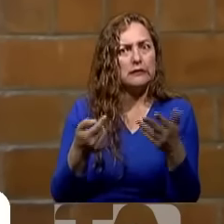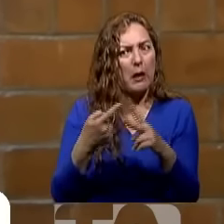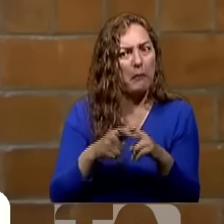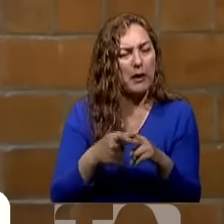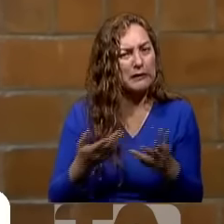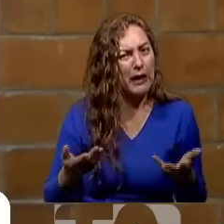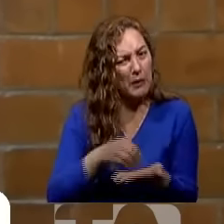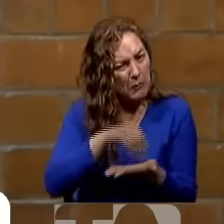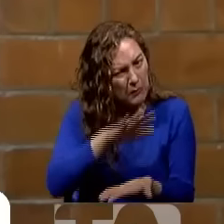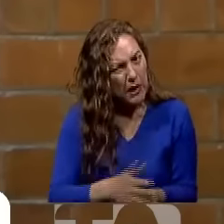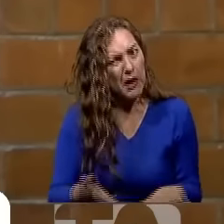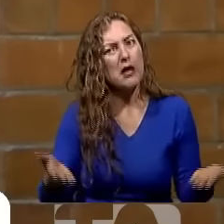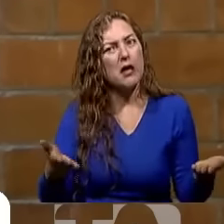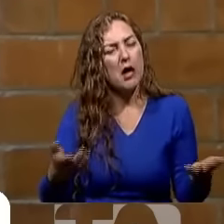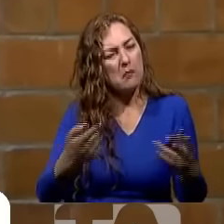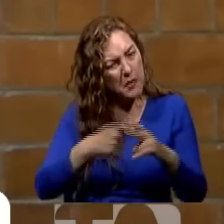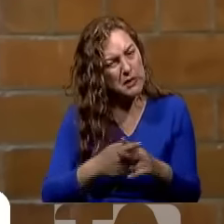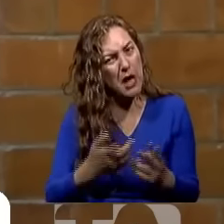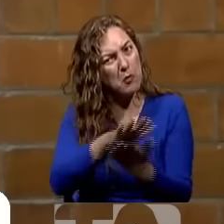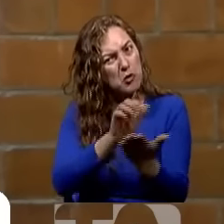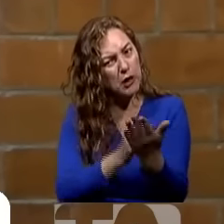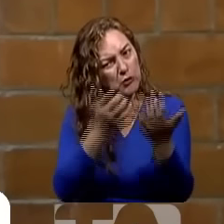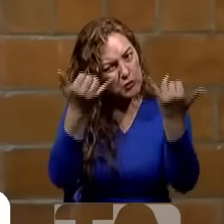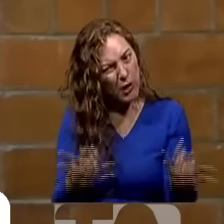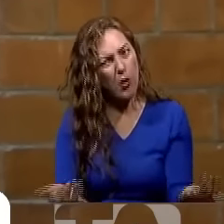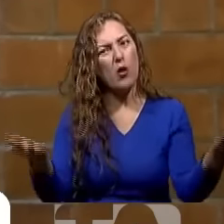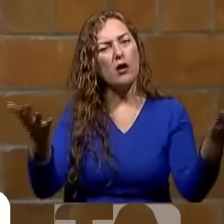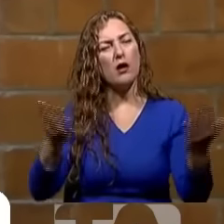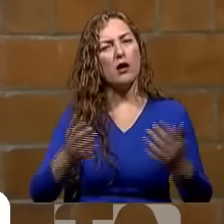la aplicación del proyecto de esta